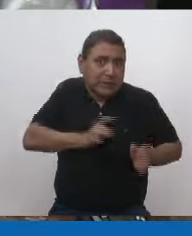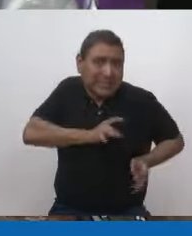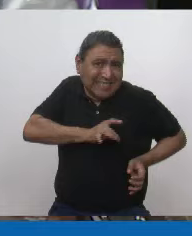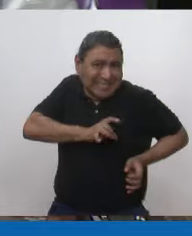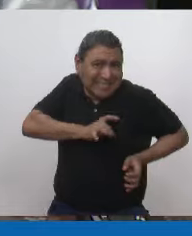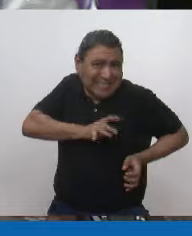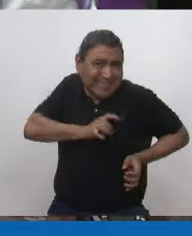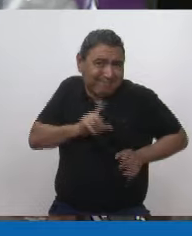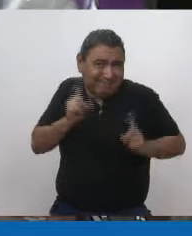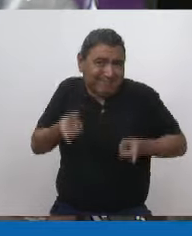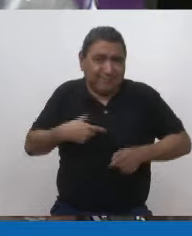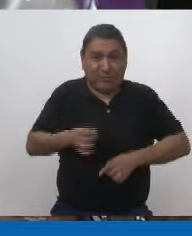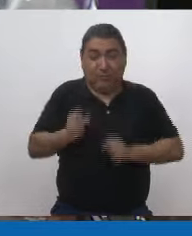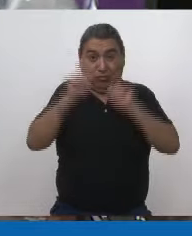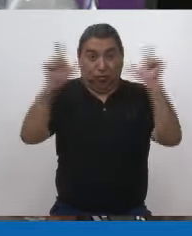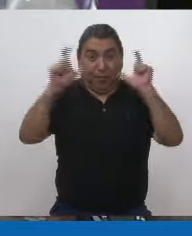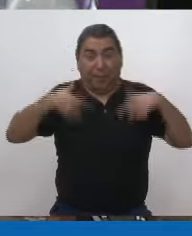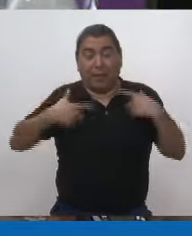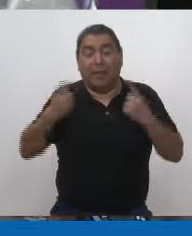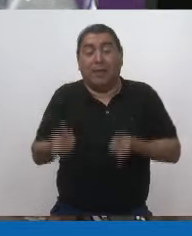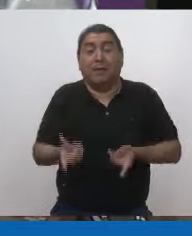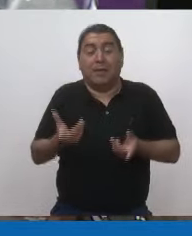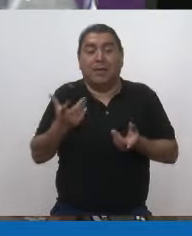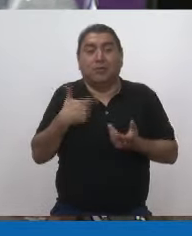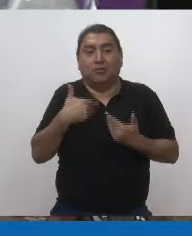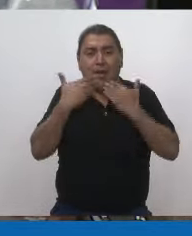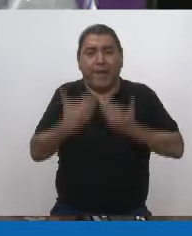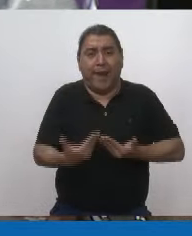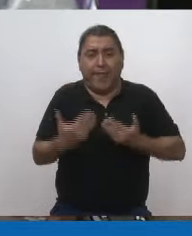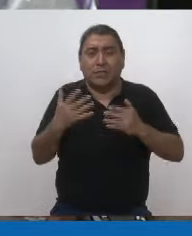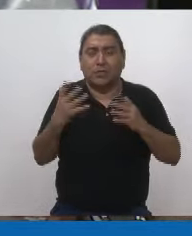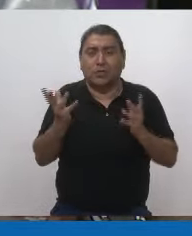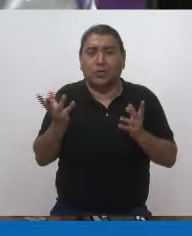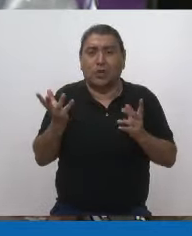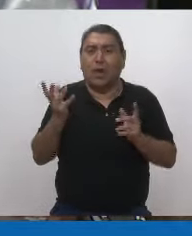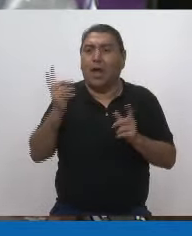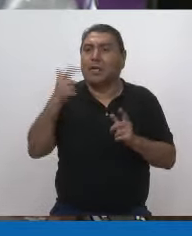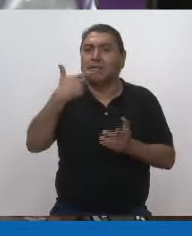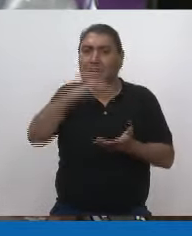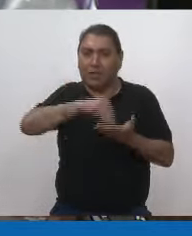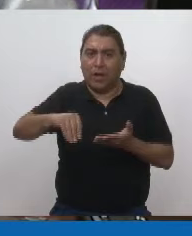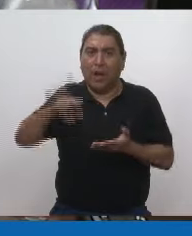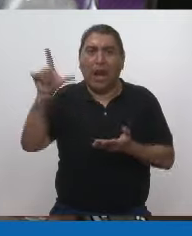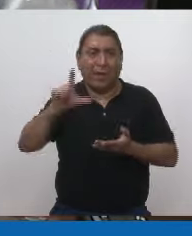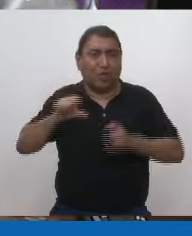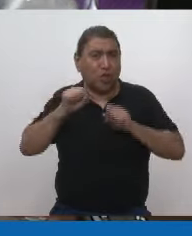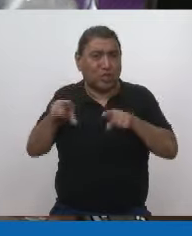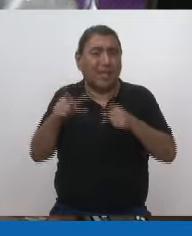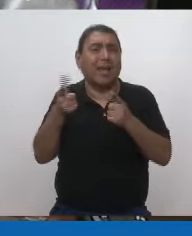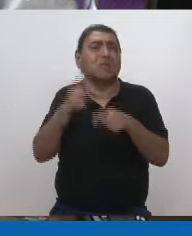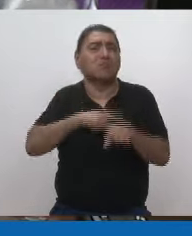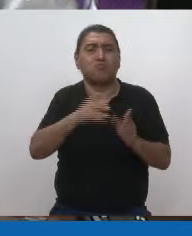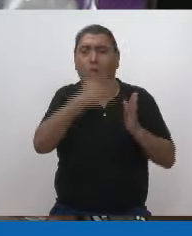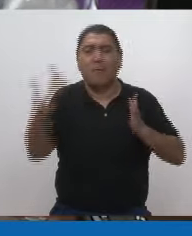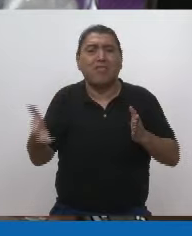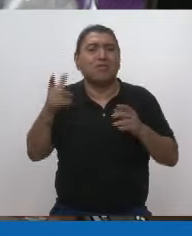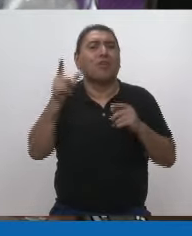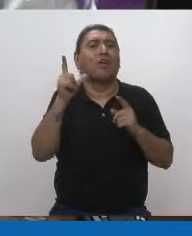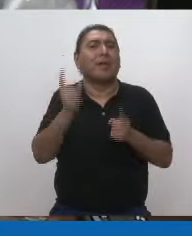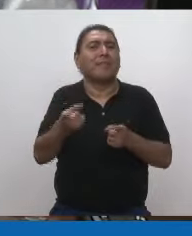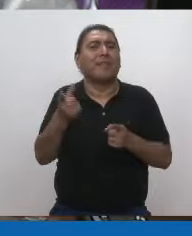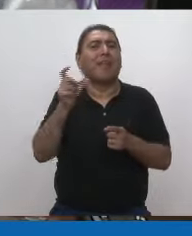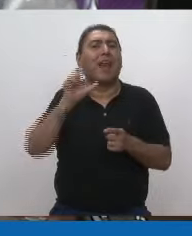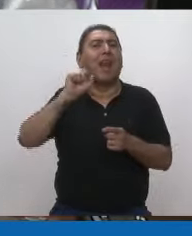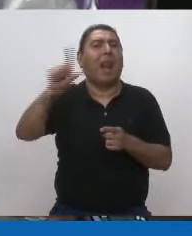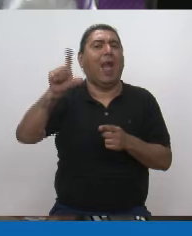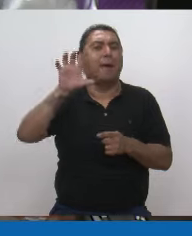Me sorprende incluso, y lo agradezco, al senador Lewandowski, que en su momento, siendo de la provincia